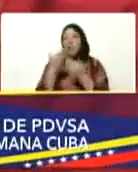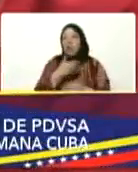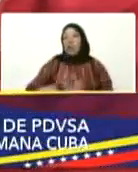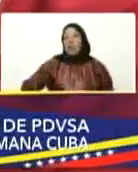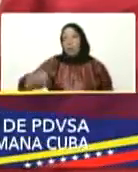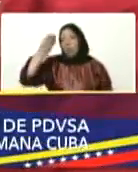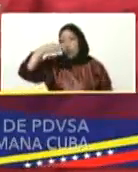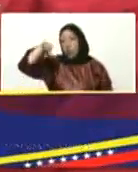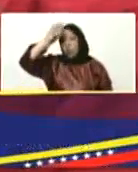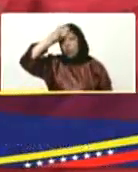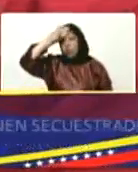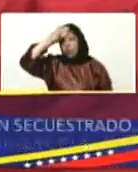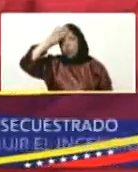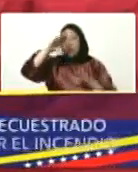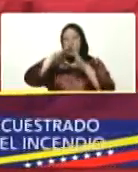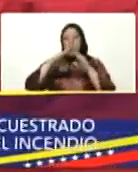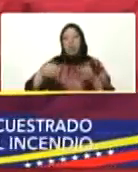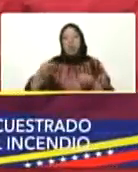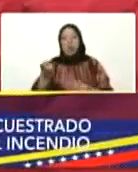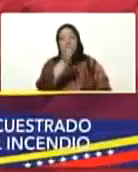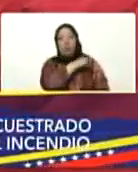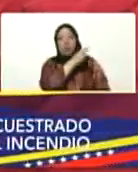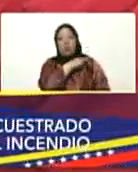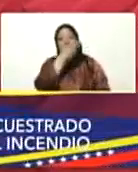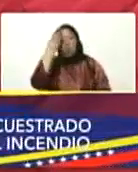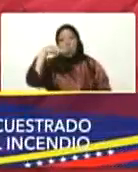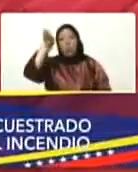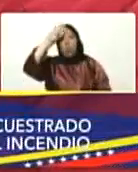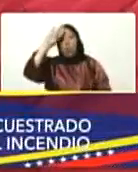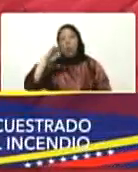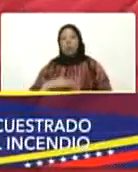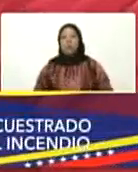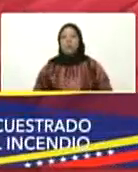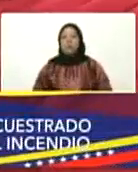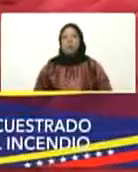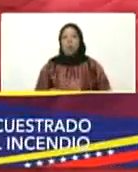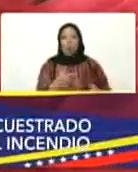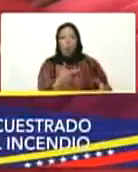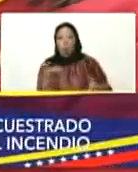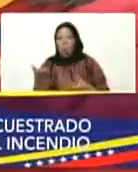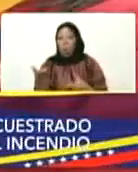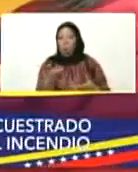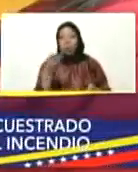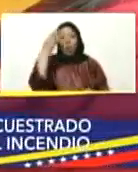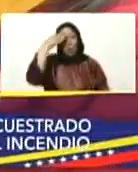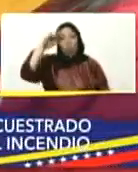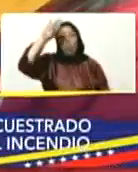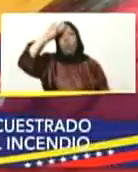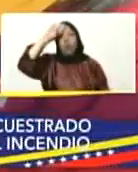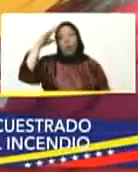Quiero agradecer a todas las autoridades de Cuba, a los bomberos de Cuba y de Matanzas,